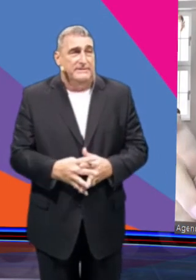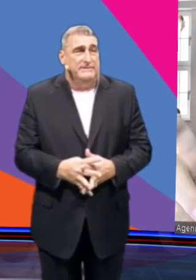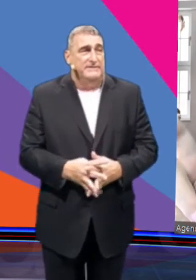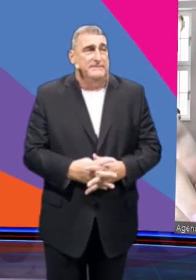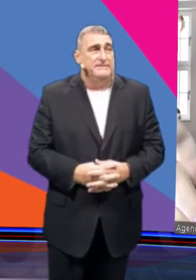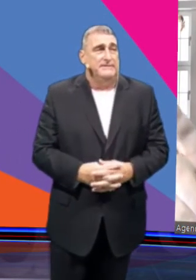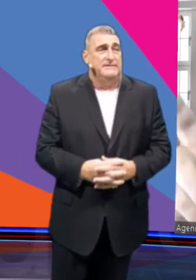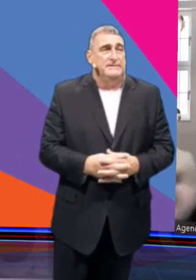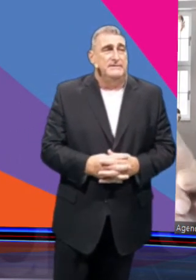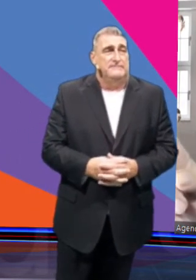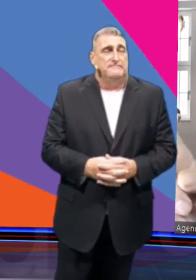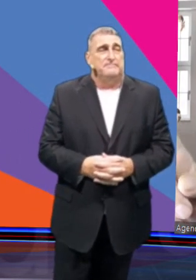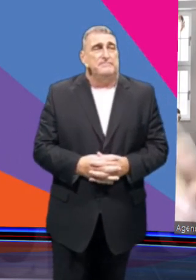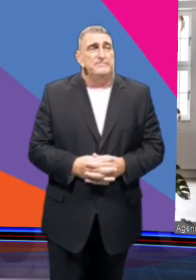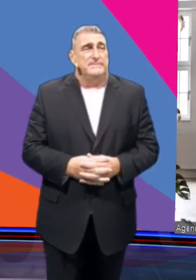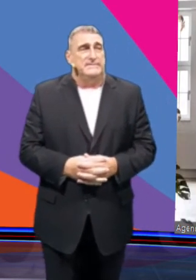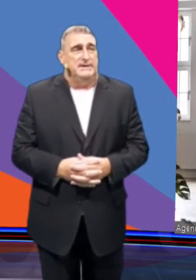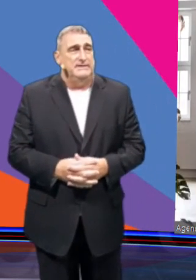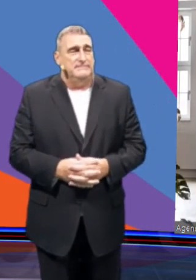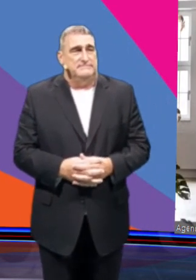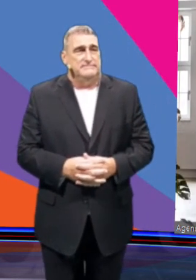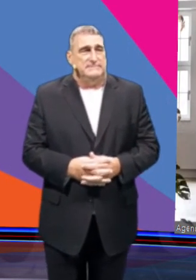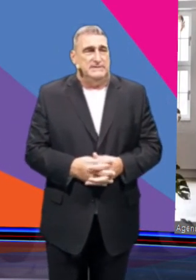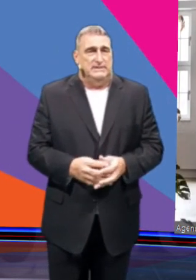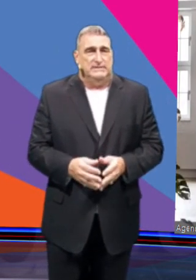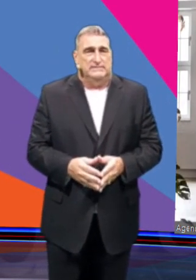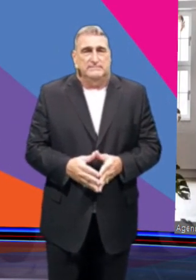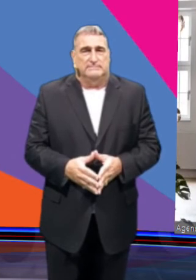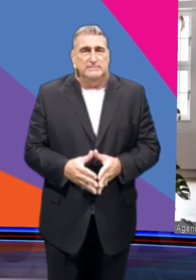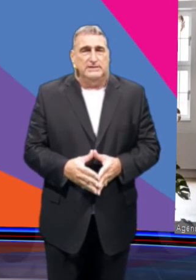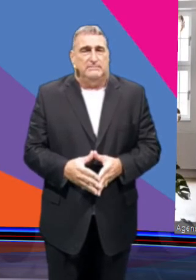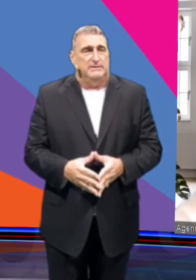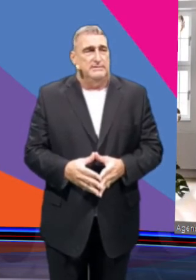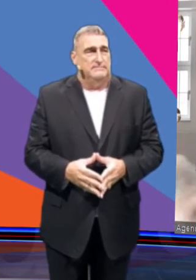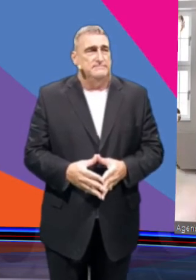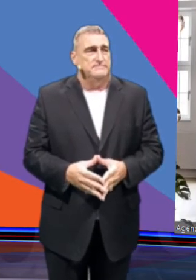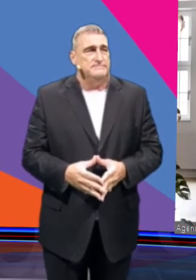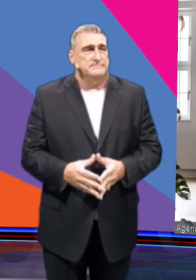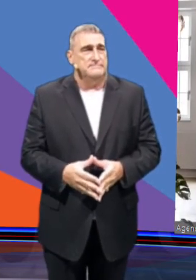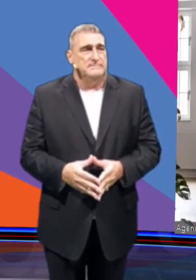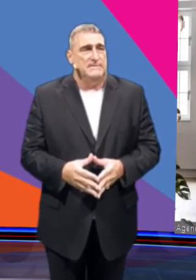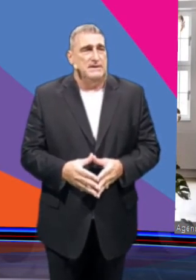van sabiendo que hay pandemia, esos son Sí, irresponsables. totalmente. Ahora,